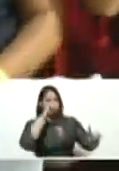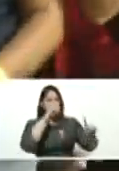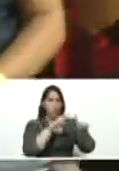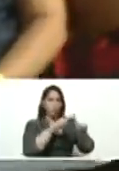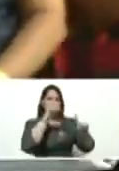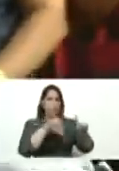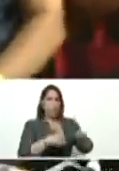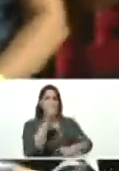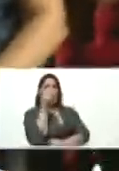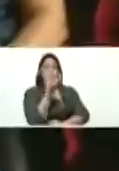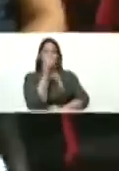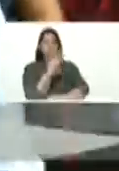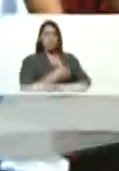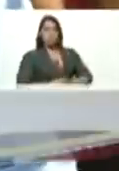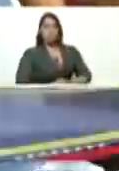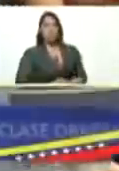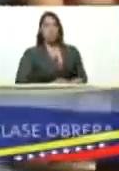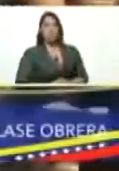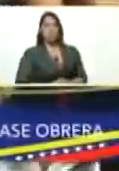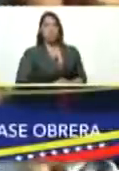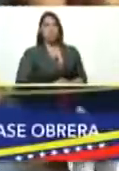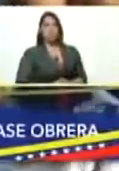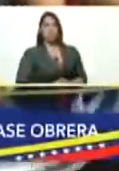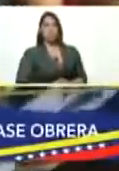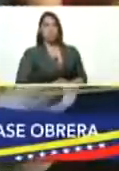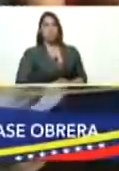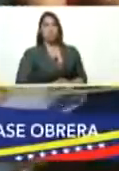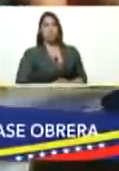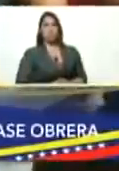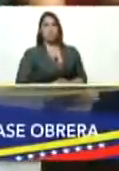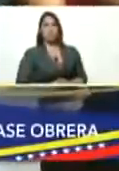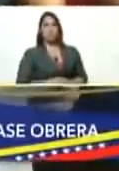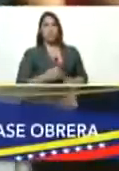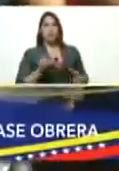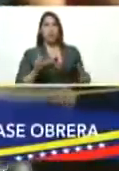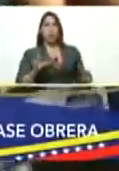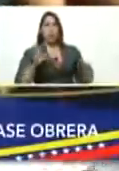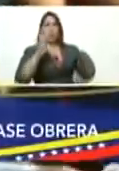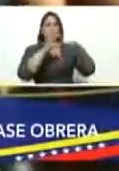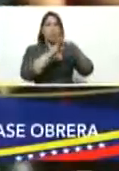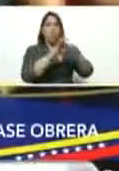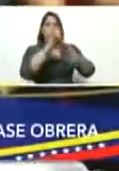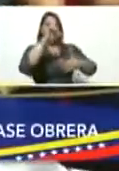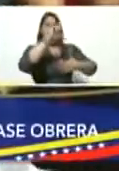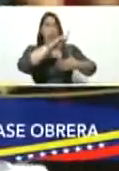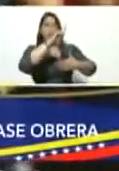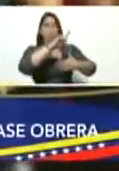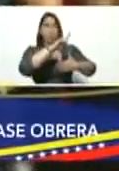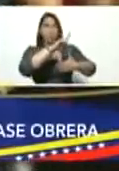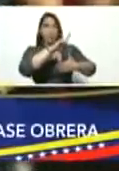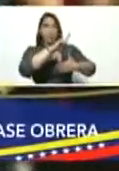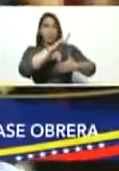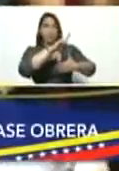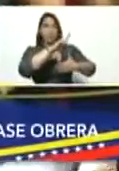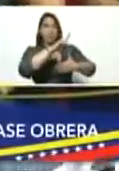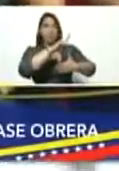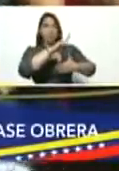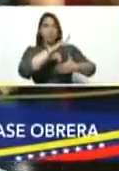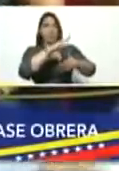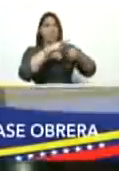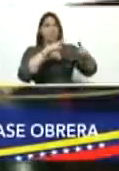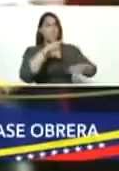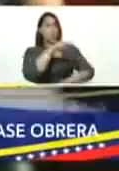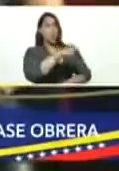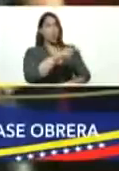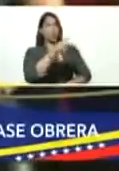congreso en la zona es la unión latinoamericana por eso no solamente nos